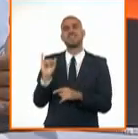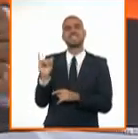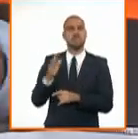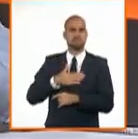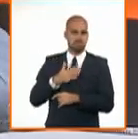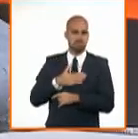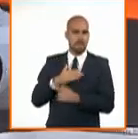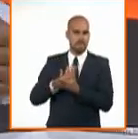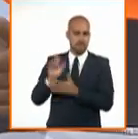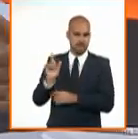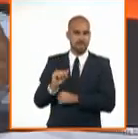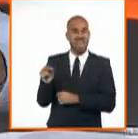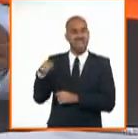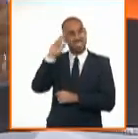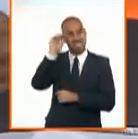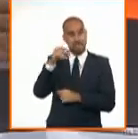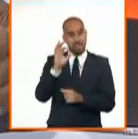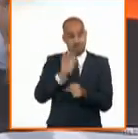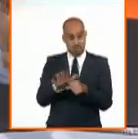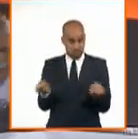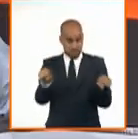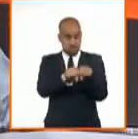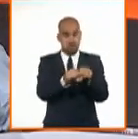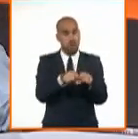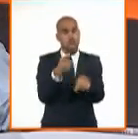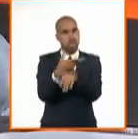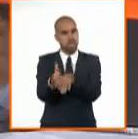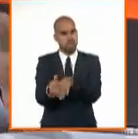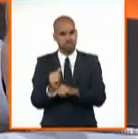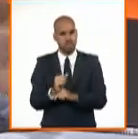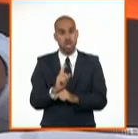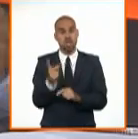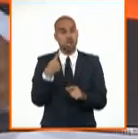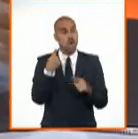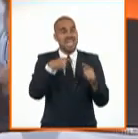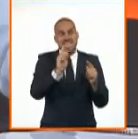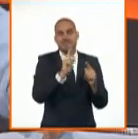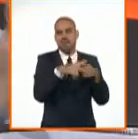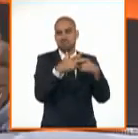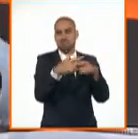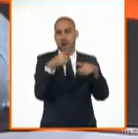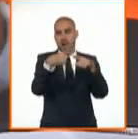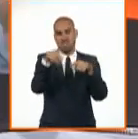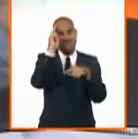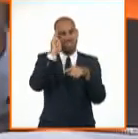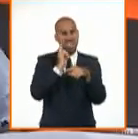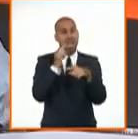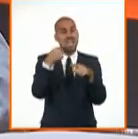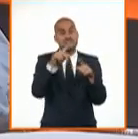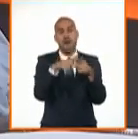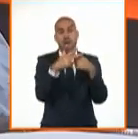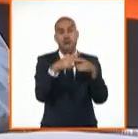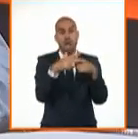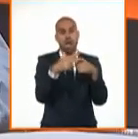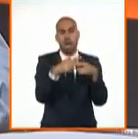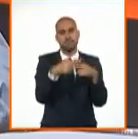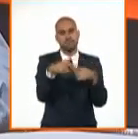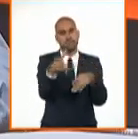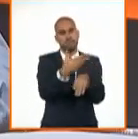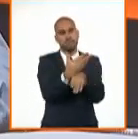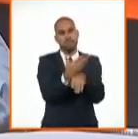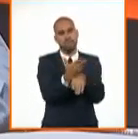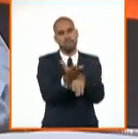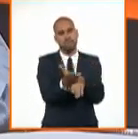obligaron también a desplazar los mantenimientos que teníamos planificadas a otras no pueden realizar hasta que esas máquinas esas máquinas